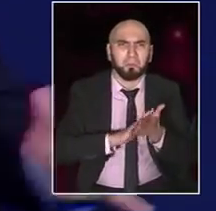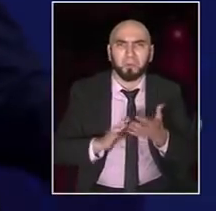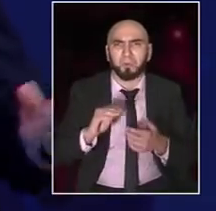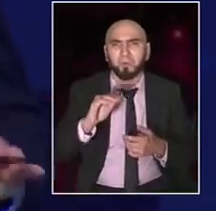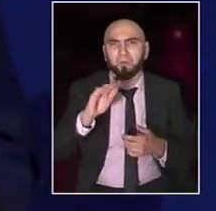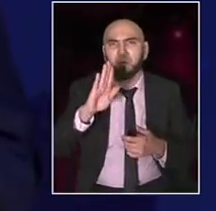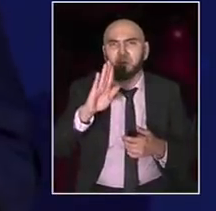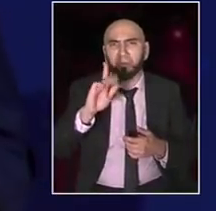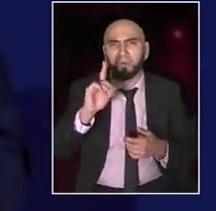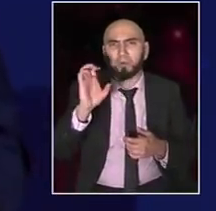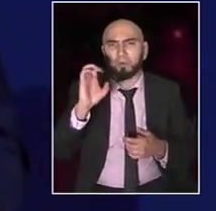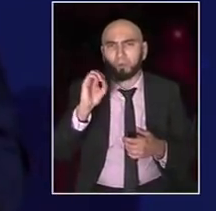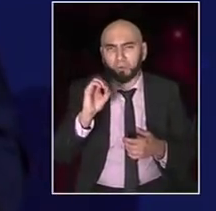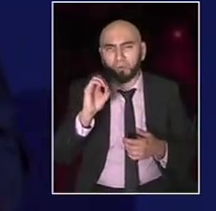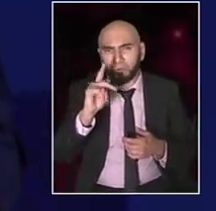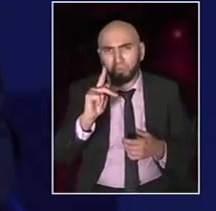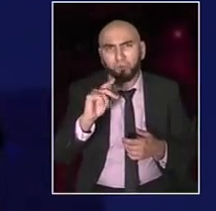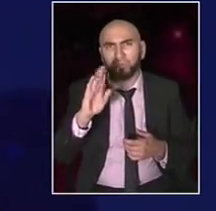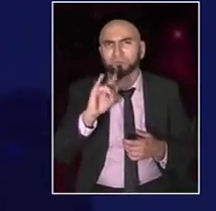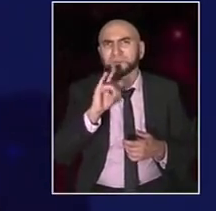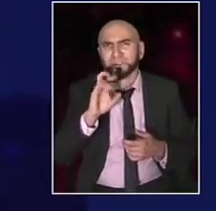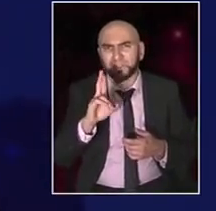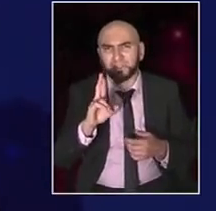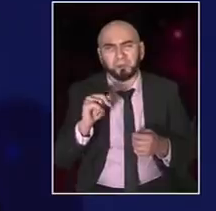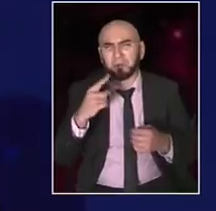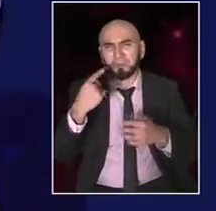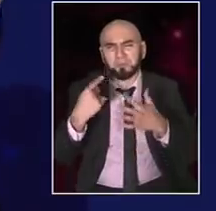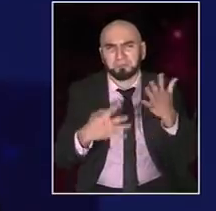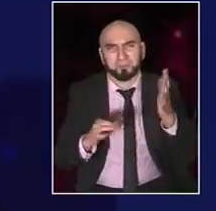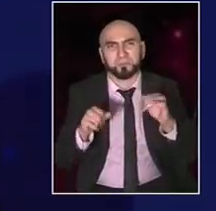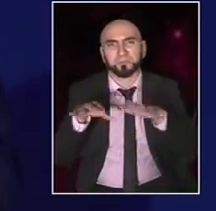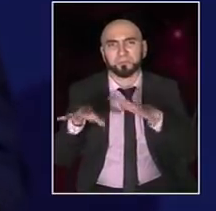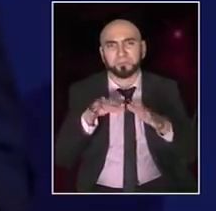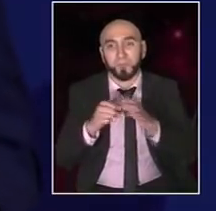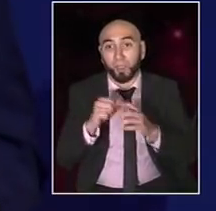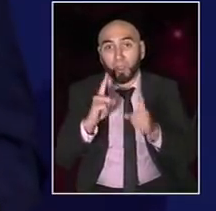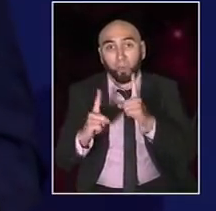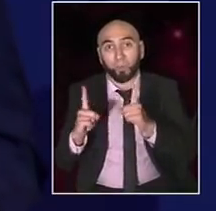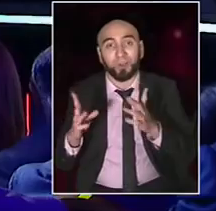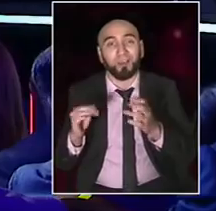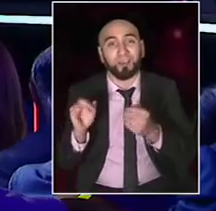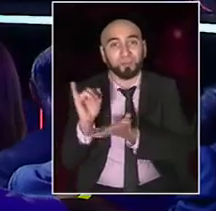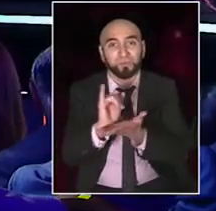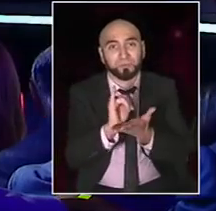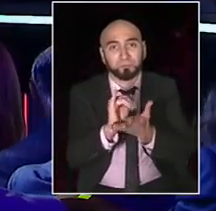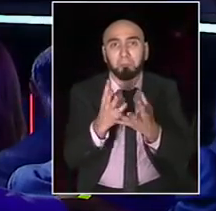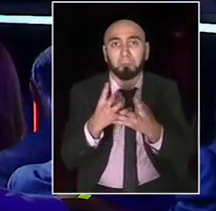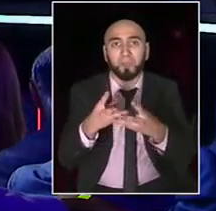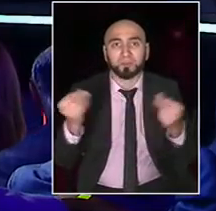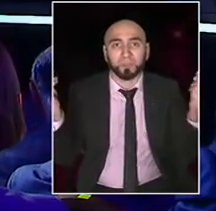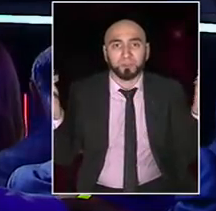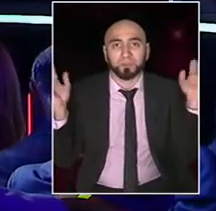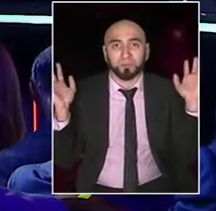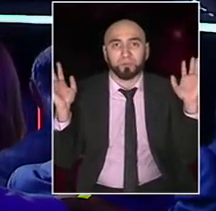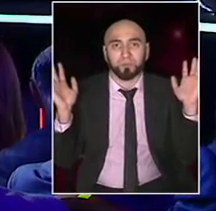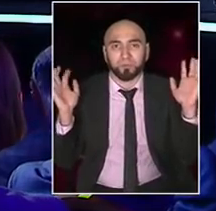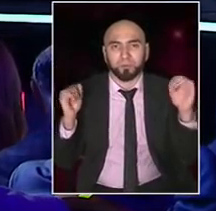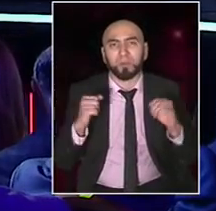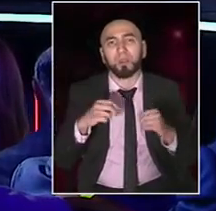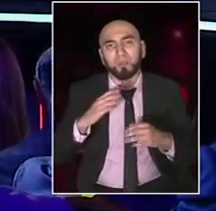las agencias de viaje y de muchas instituciones que sin darnos cuenta desaparecieron. Y van a haber muchas otras instituciones que